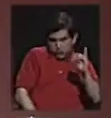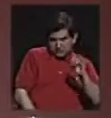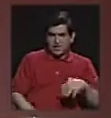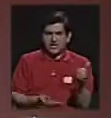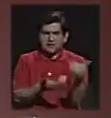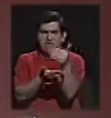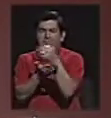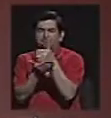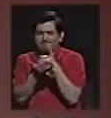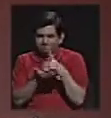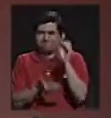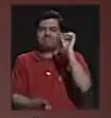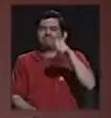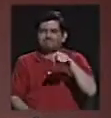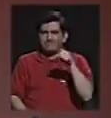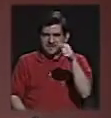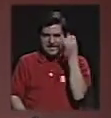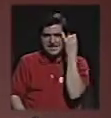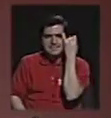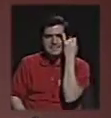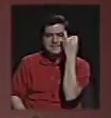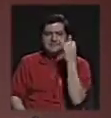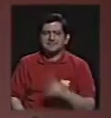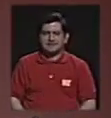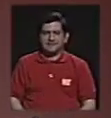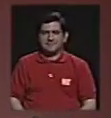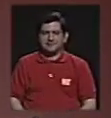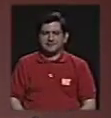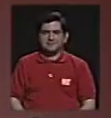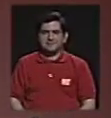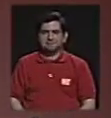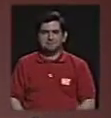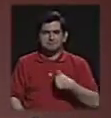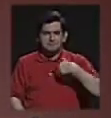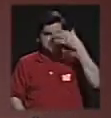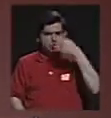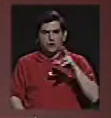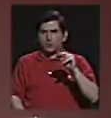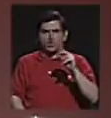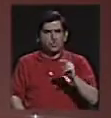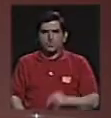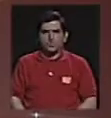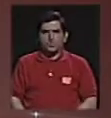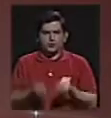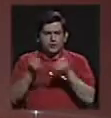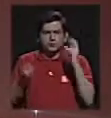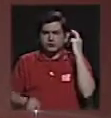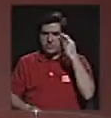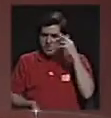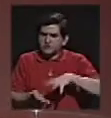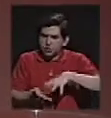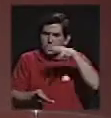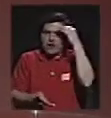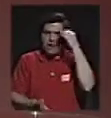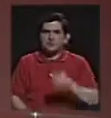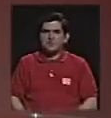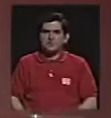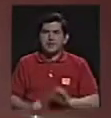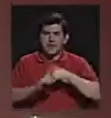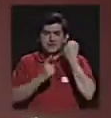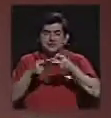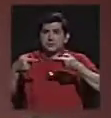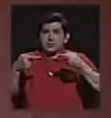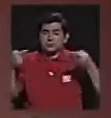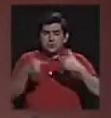recoge esa lección, digamos, y yo creo que no en vano se aprendió de las contradicciones que